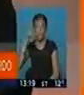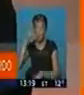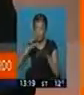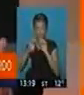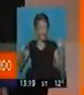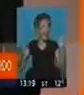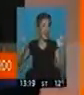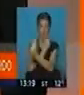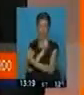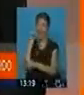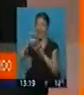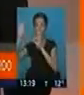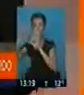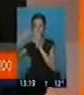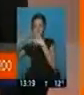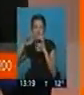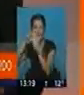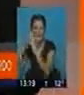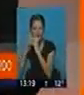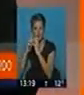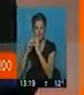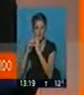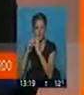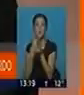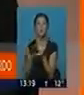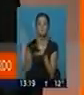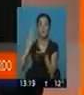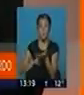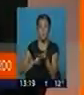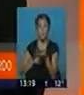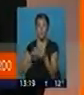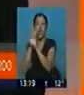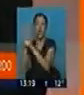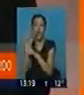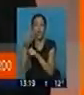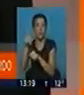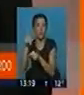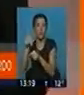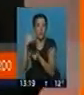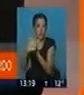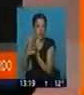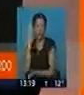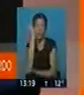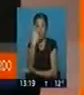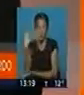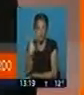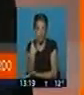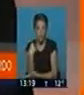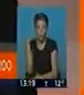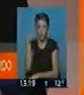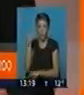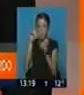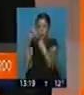en crisis Europa, empiezan otra vez a resurgir los proteccionismos. Así. El tema de cómo esos países en